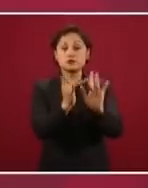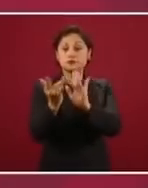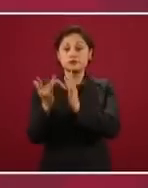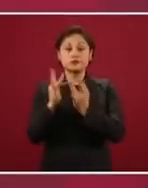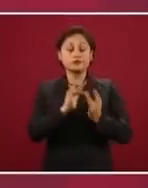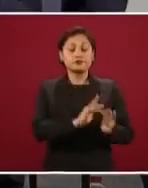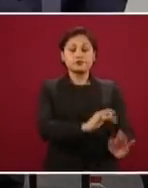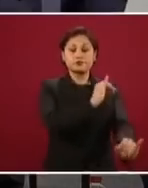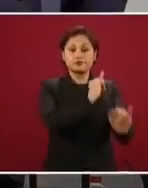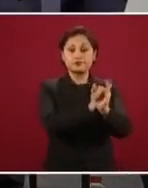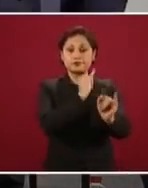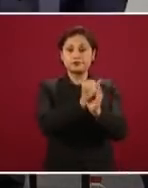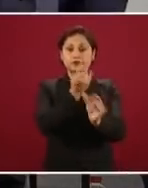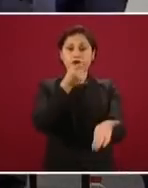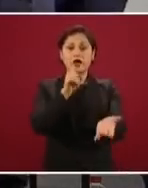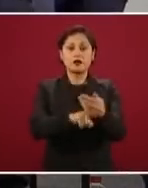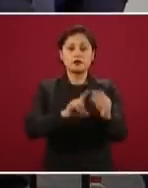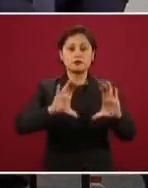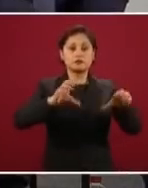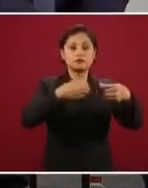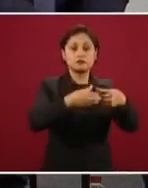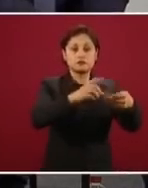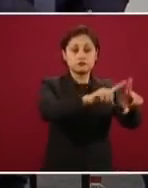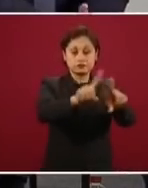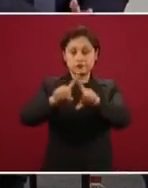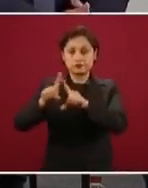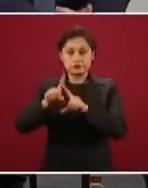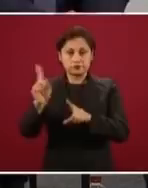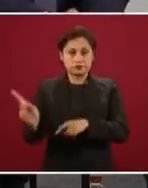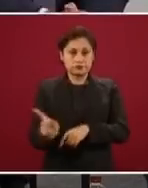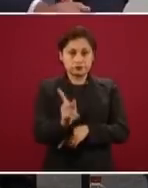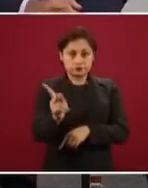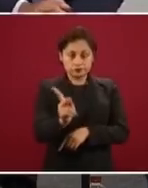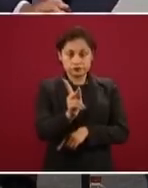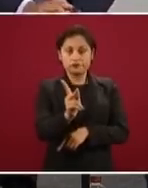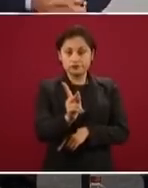los pueblos así es cuándo